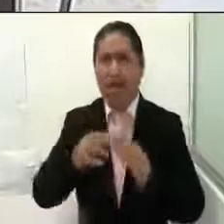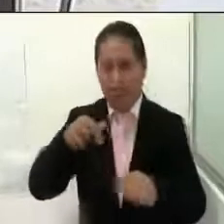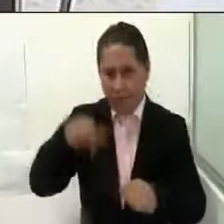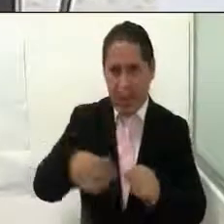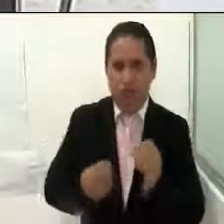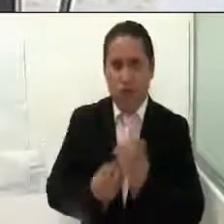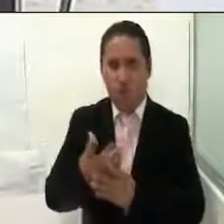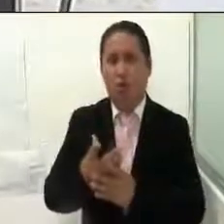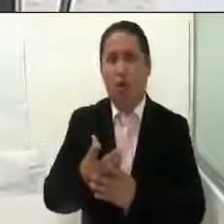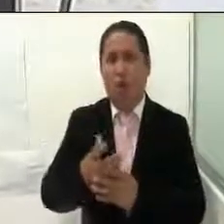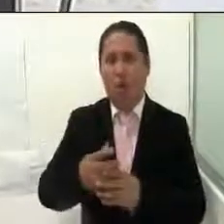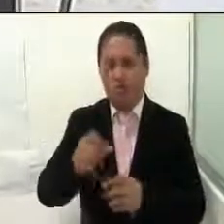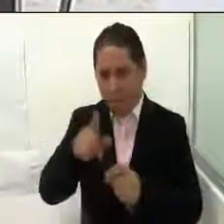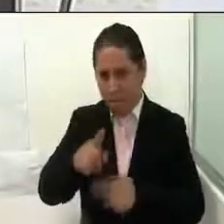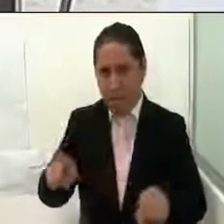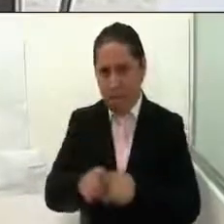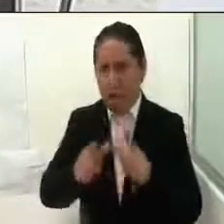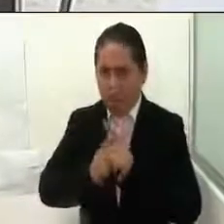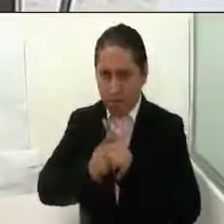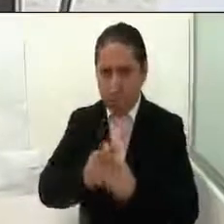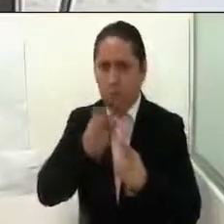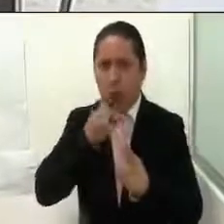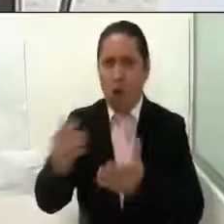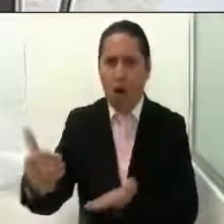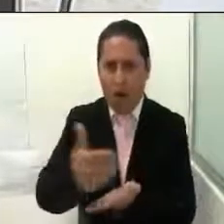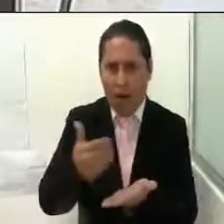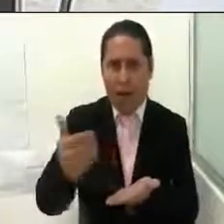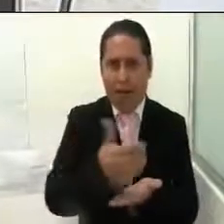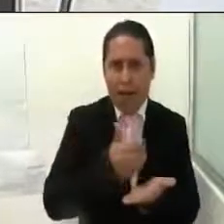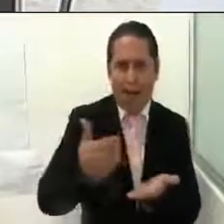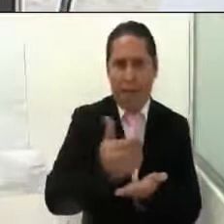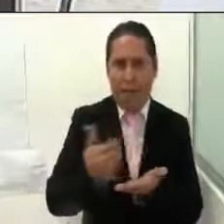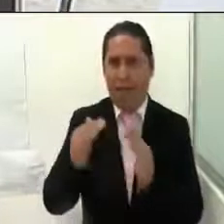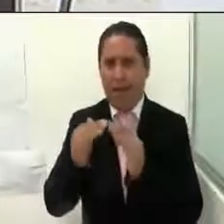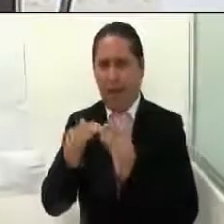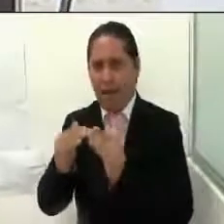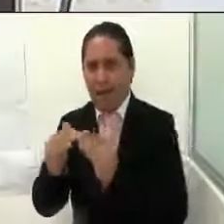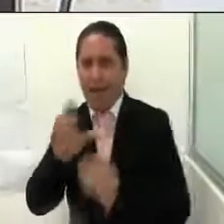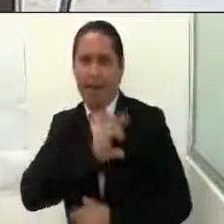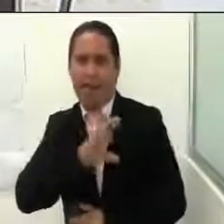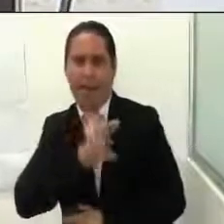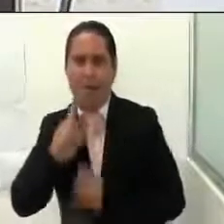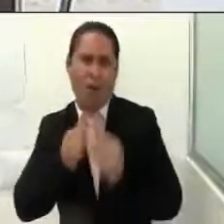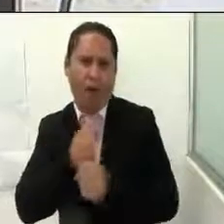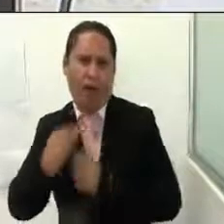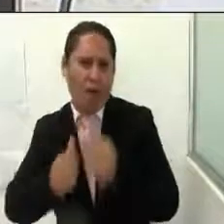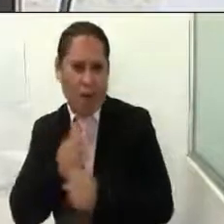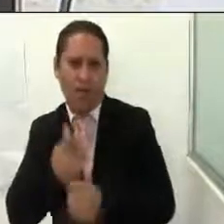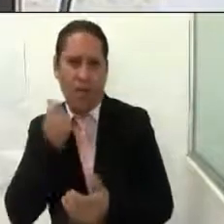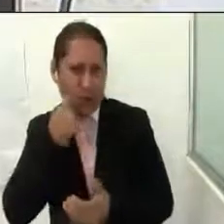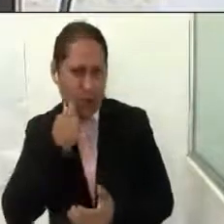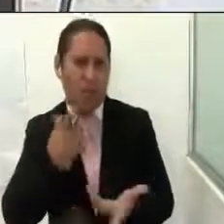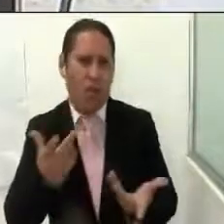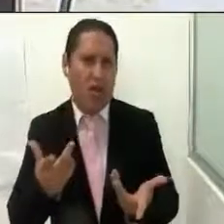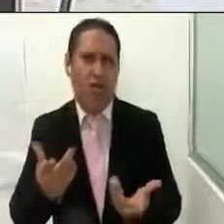para lograr una mayor recaudación de contribuciones catastrales con apego a los principios de proporcionalidad y